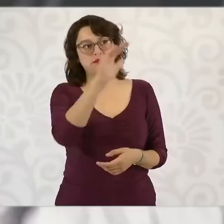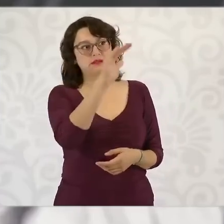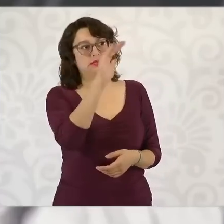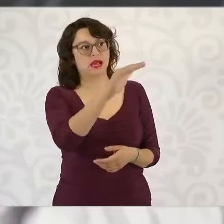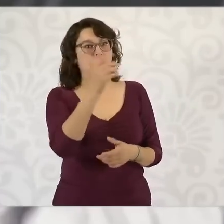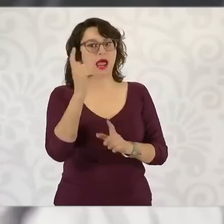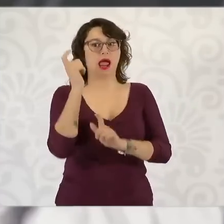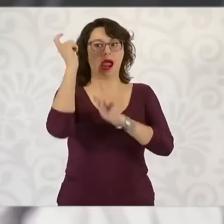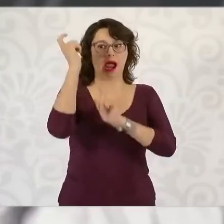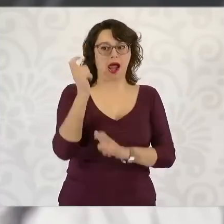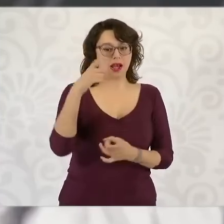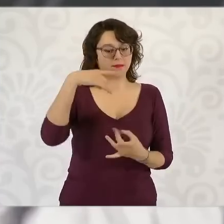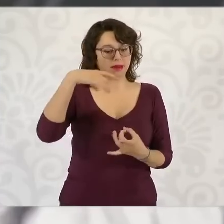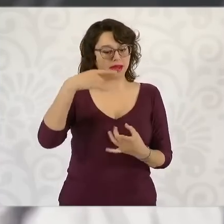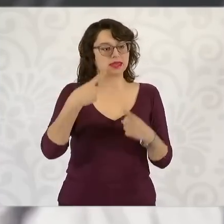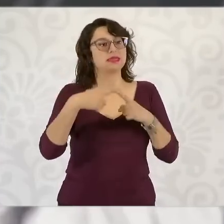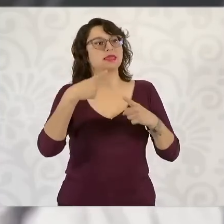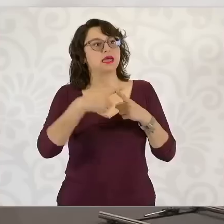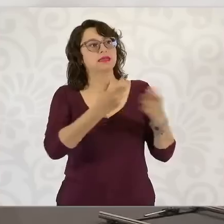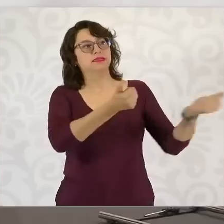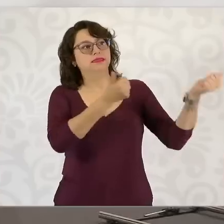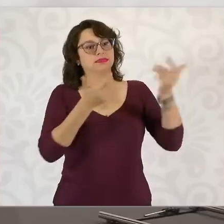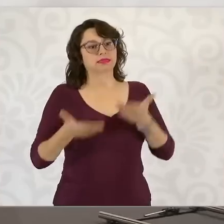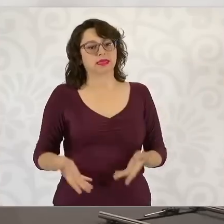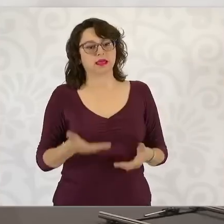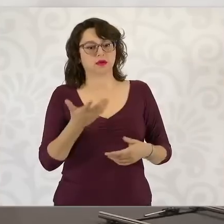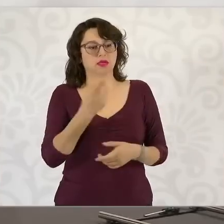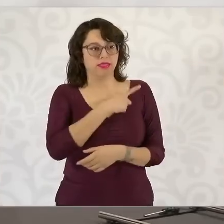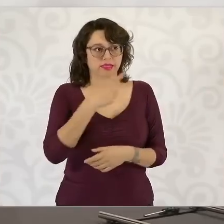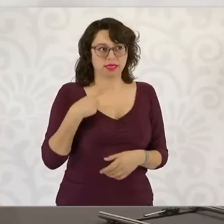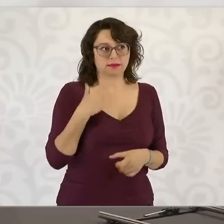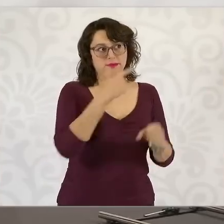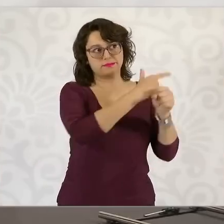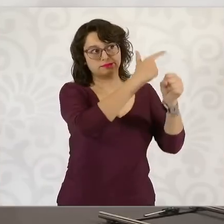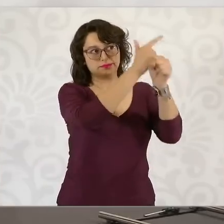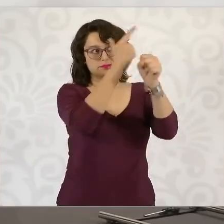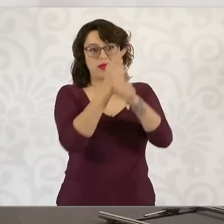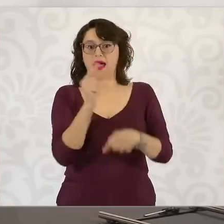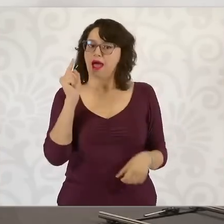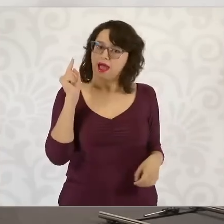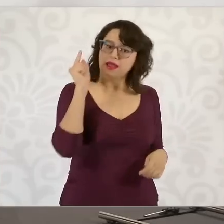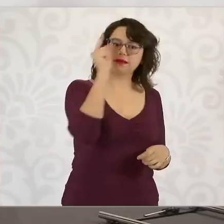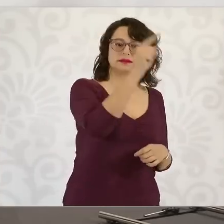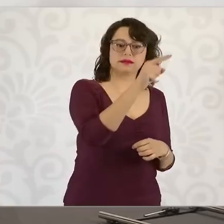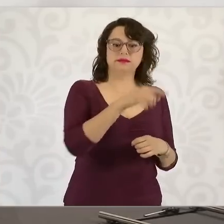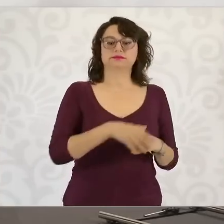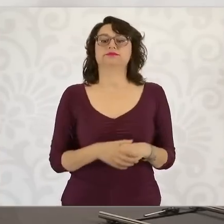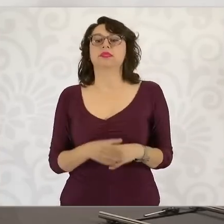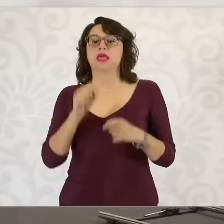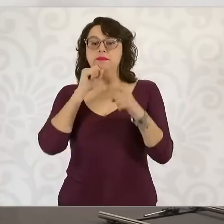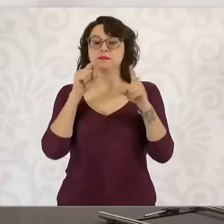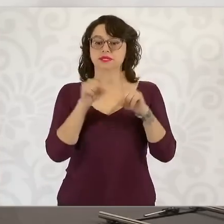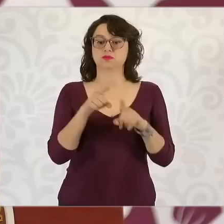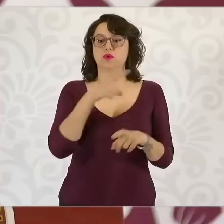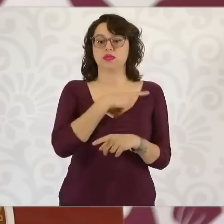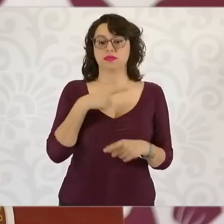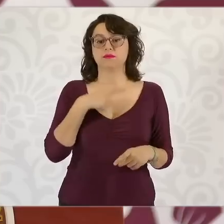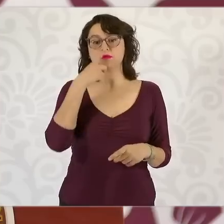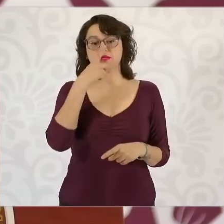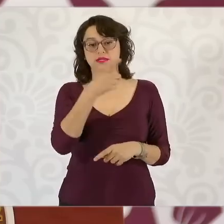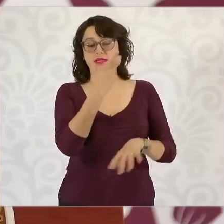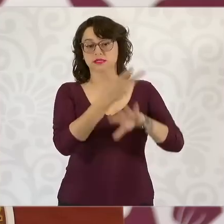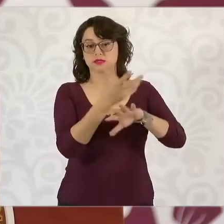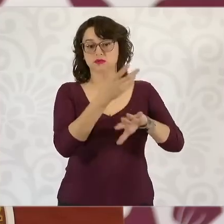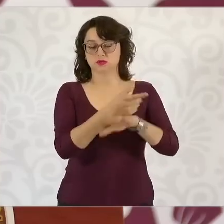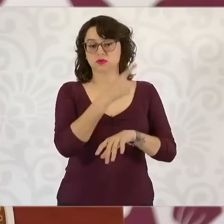armas incautadas a los grupos del crimen organizado. Es importante señalar que, de acuerdo con la Oficina de Aduanas y Protección Fronteriza de Estados